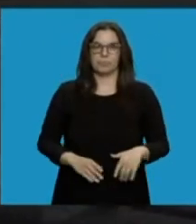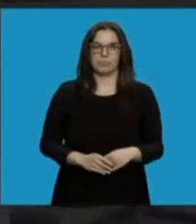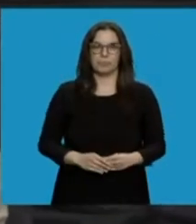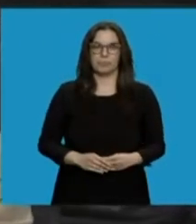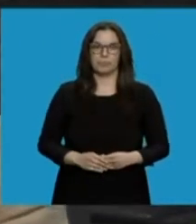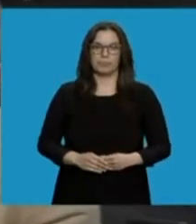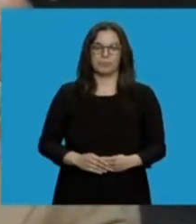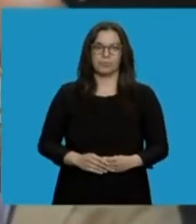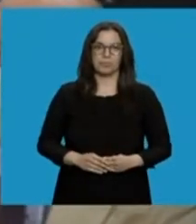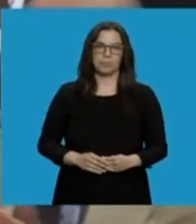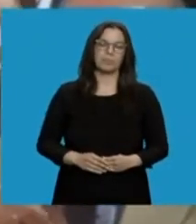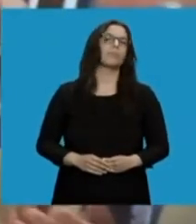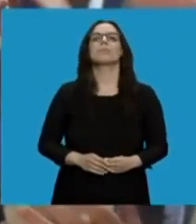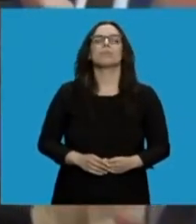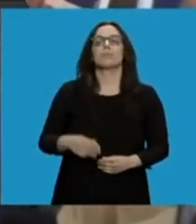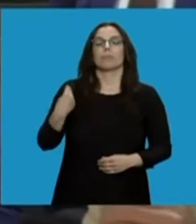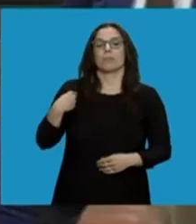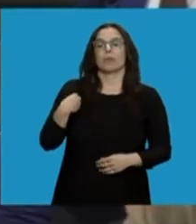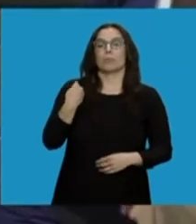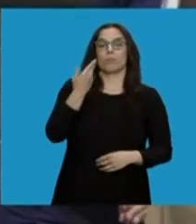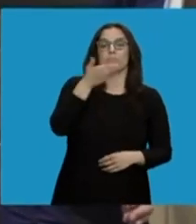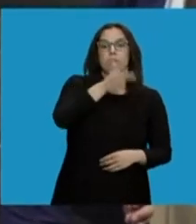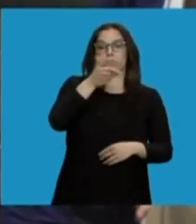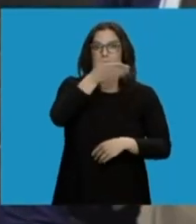Me refiero al cámara Roberto Fraile